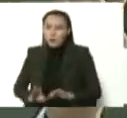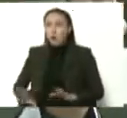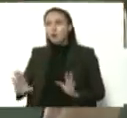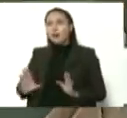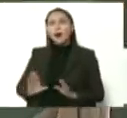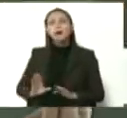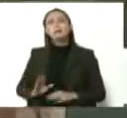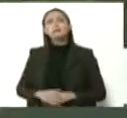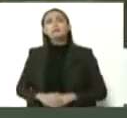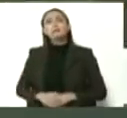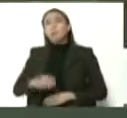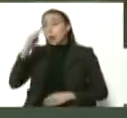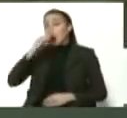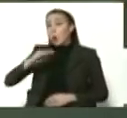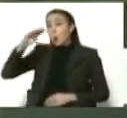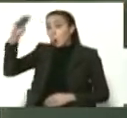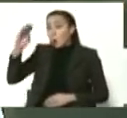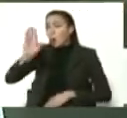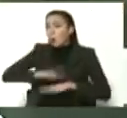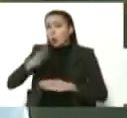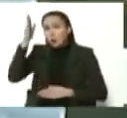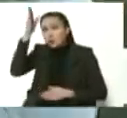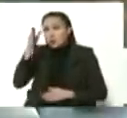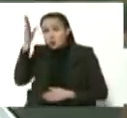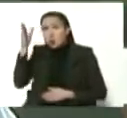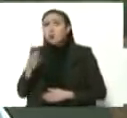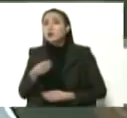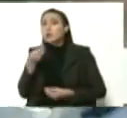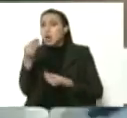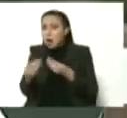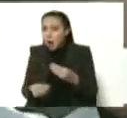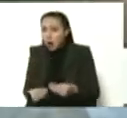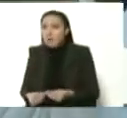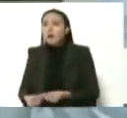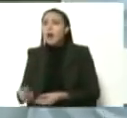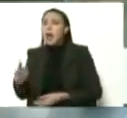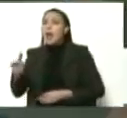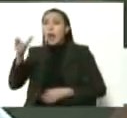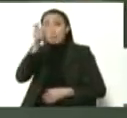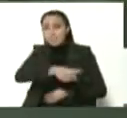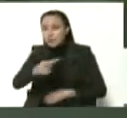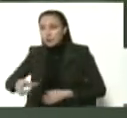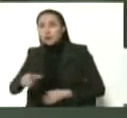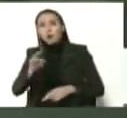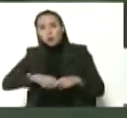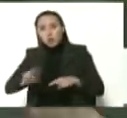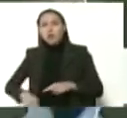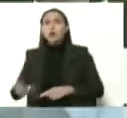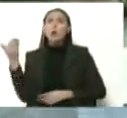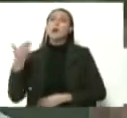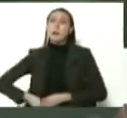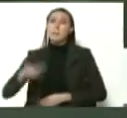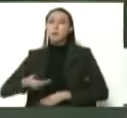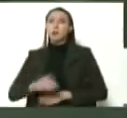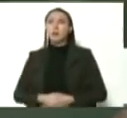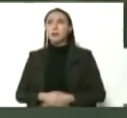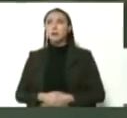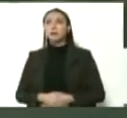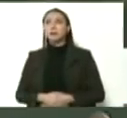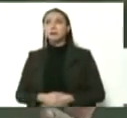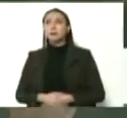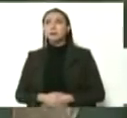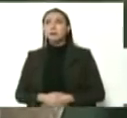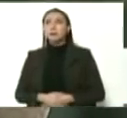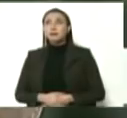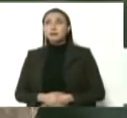que serán los adultos con su conciencia los que cederán el protagonismo a nuestra infancia, y que lo van a ceder